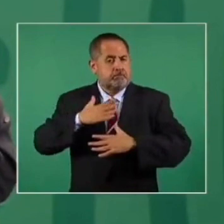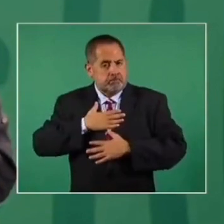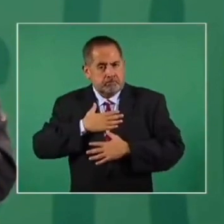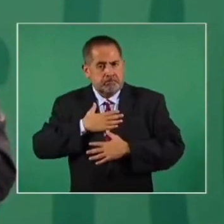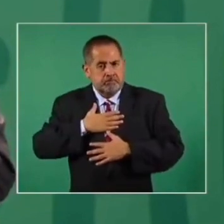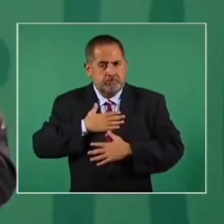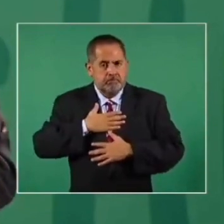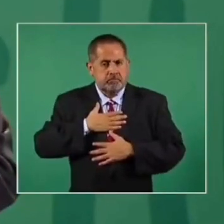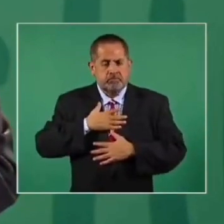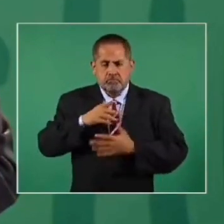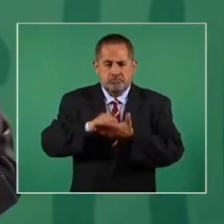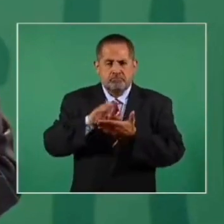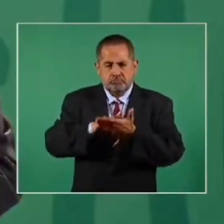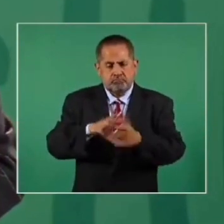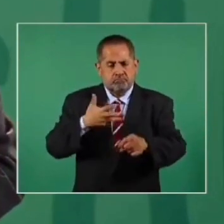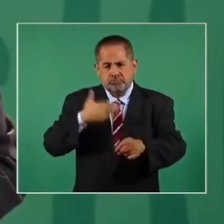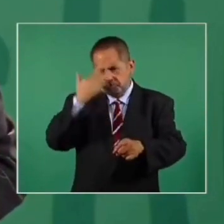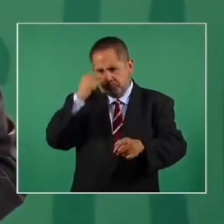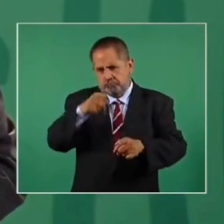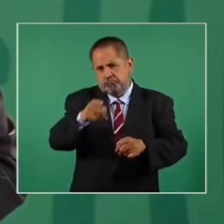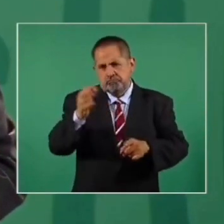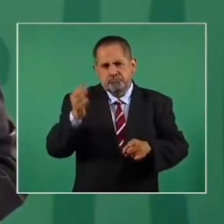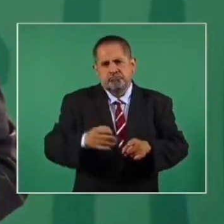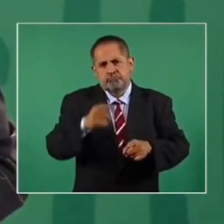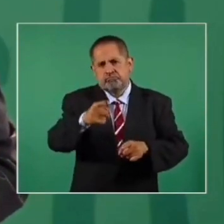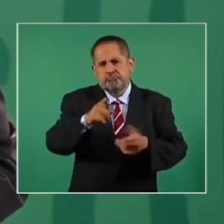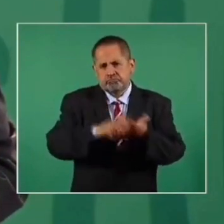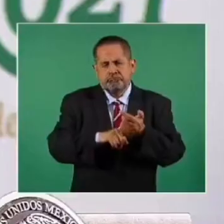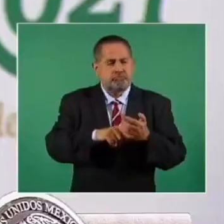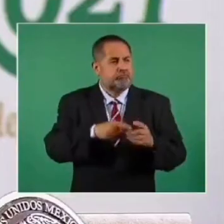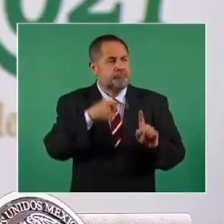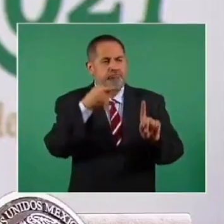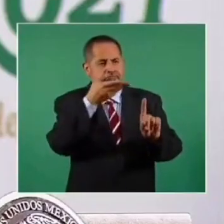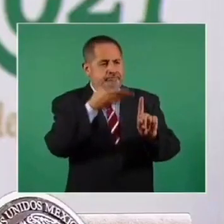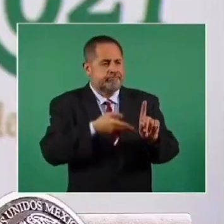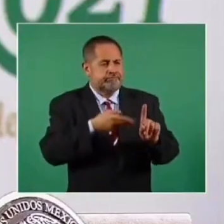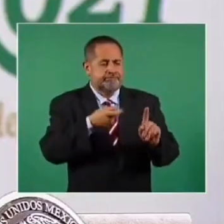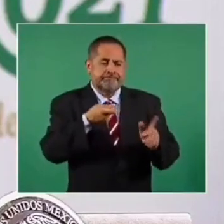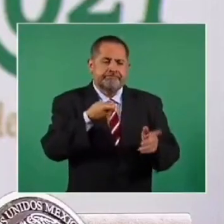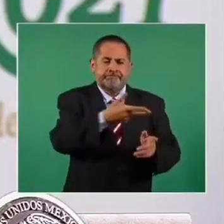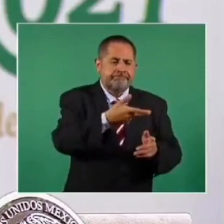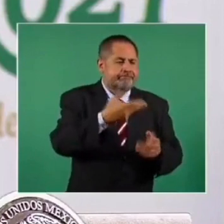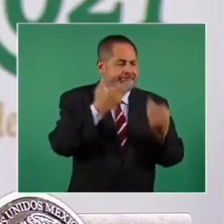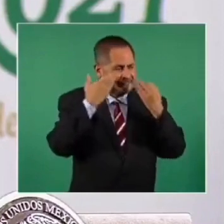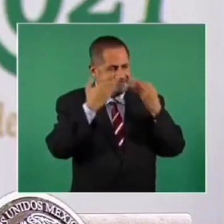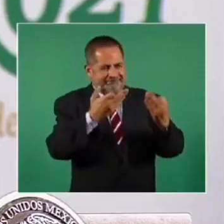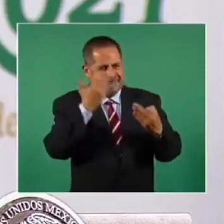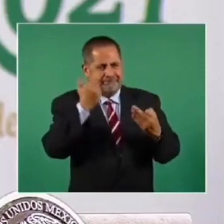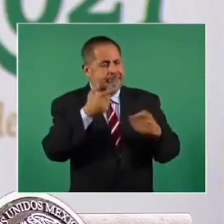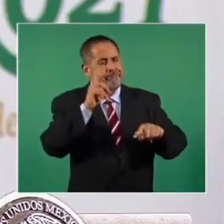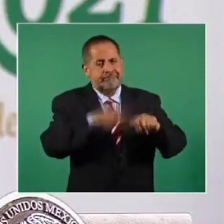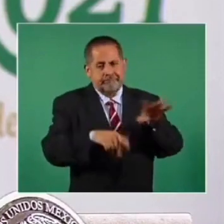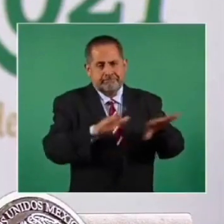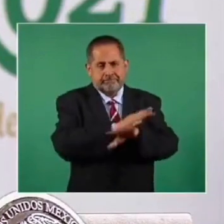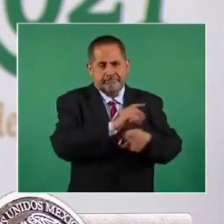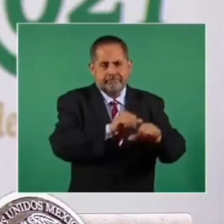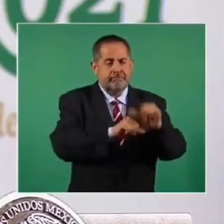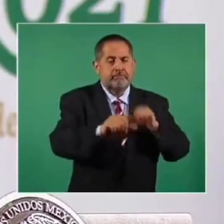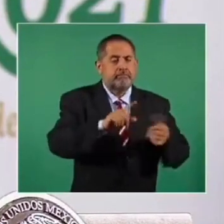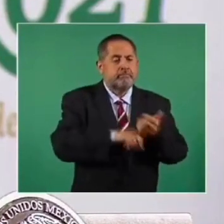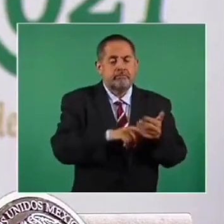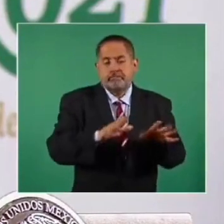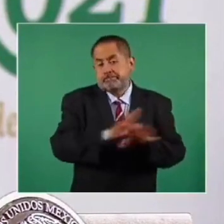hace, sí confirmo lo que usted está señalando en cuanto a que se cambió el estatus y presumimos que es por el cambio de calidad